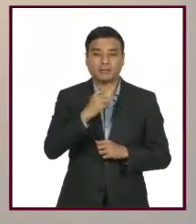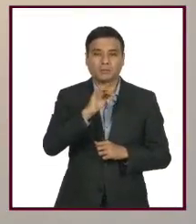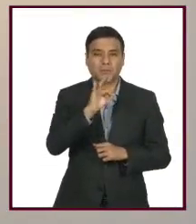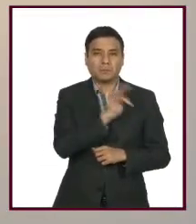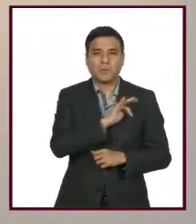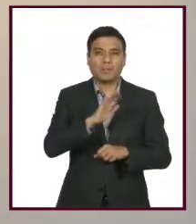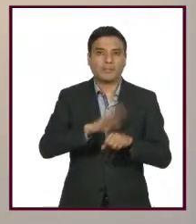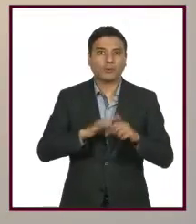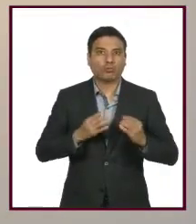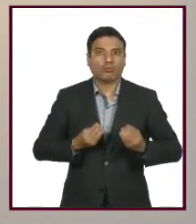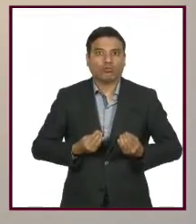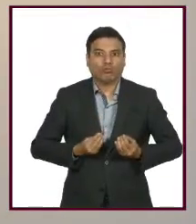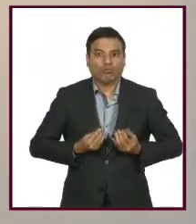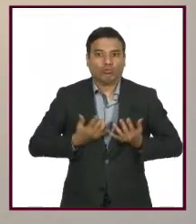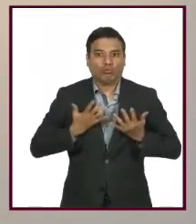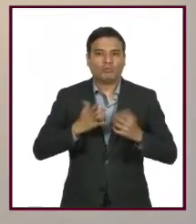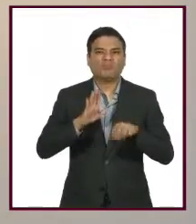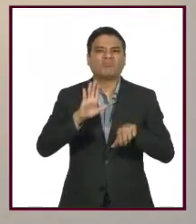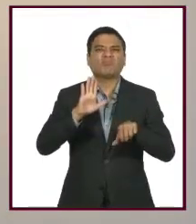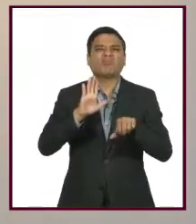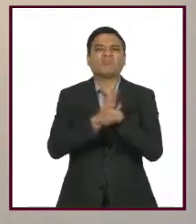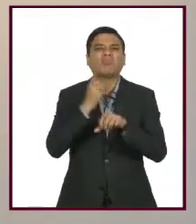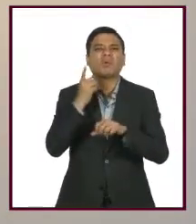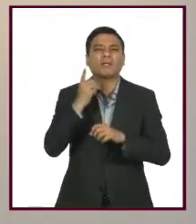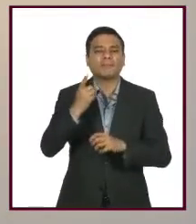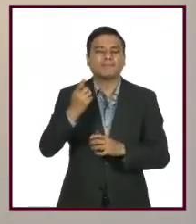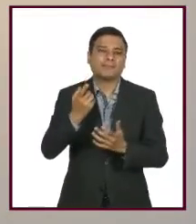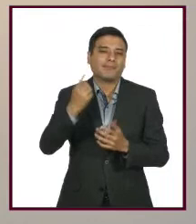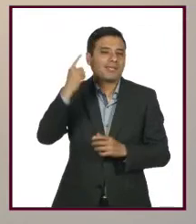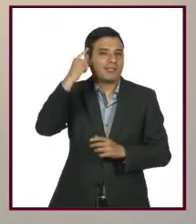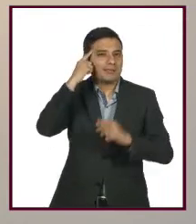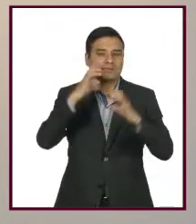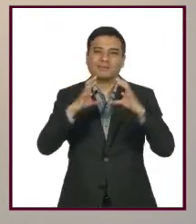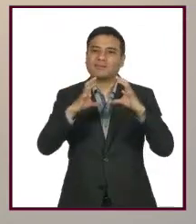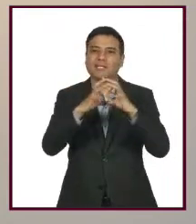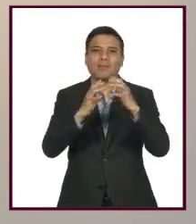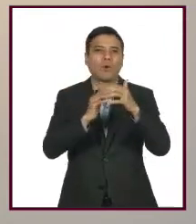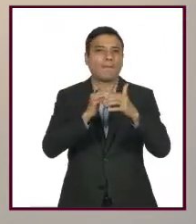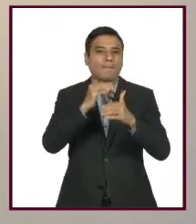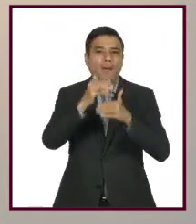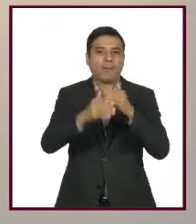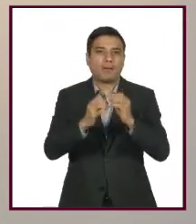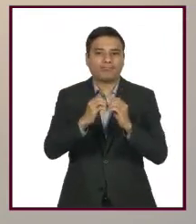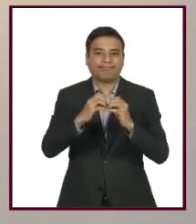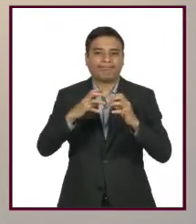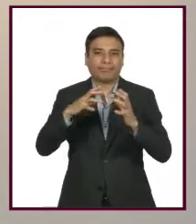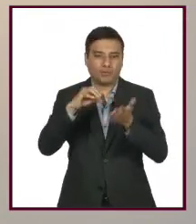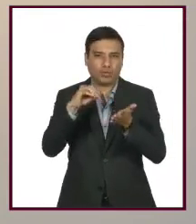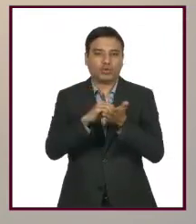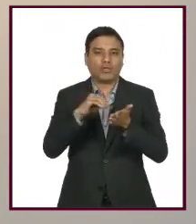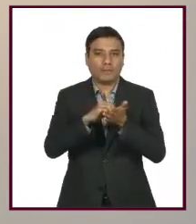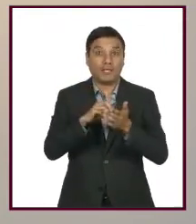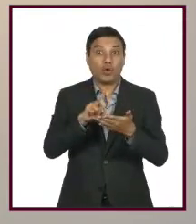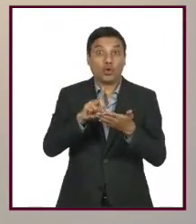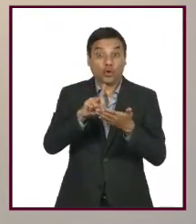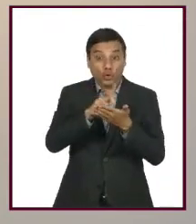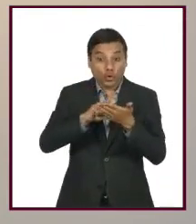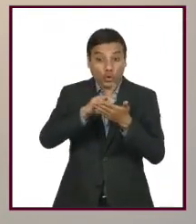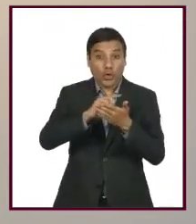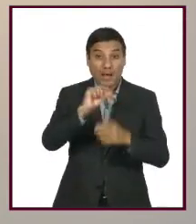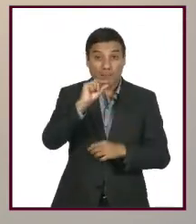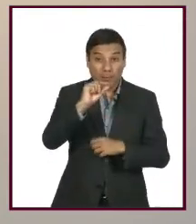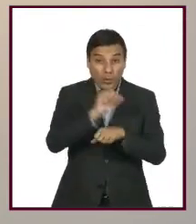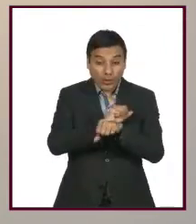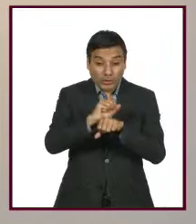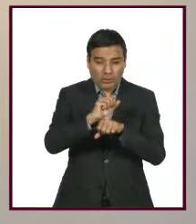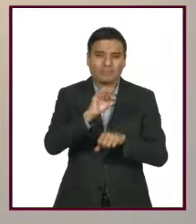este mismo desarrollo neurobiológico en los adolescentes, que hace que muchas veces con menores cantidades el efecto sea pues igual de potente